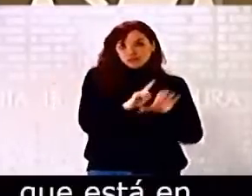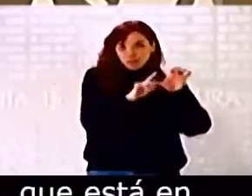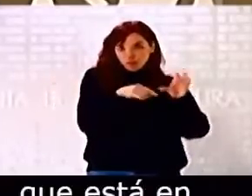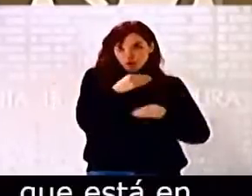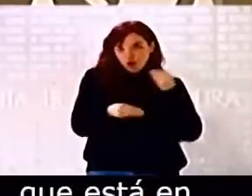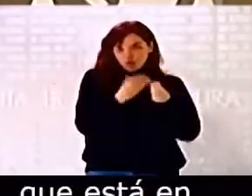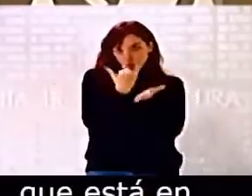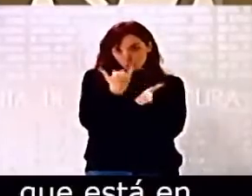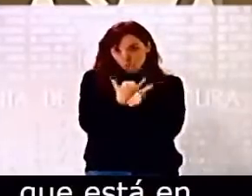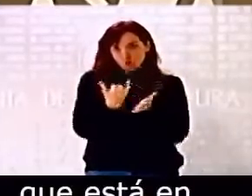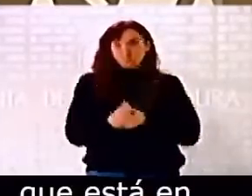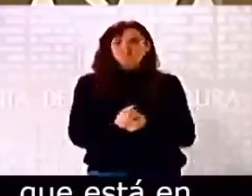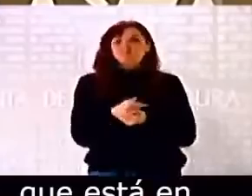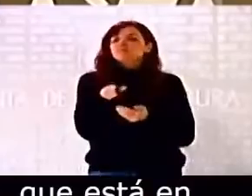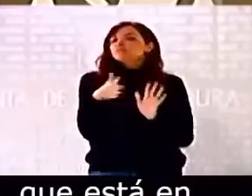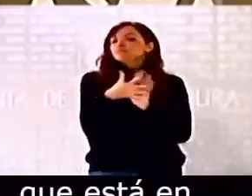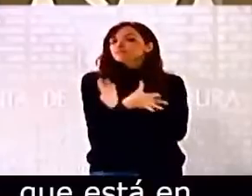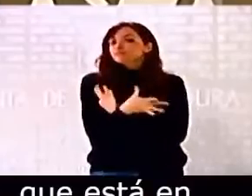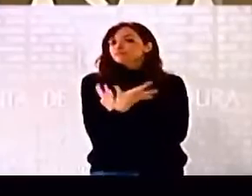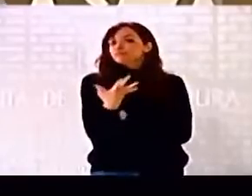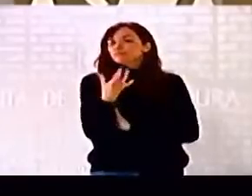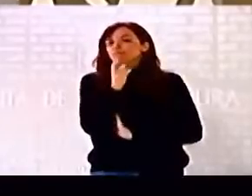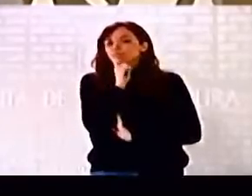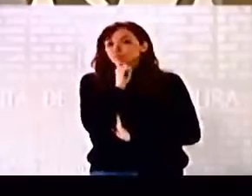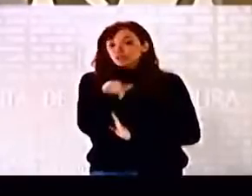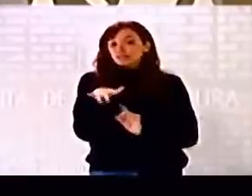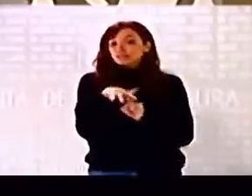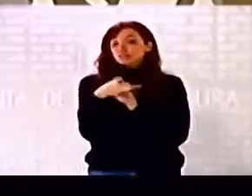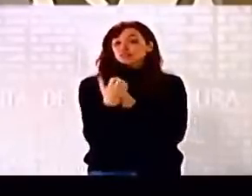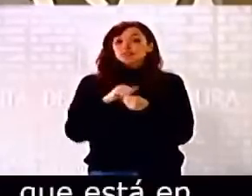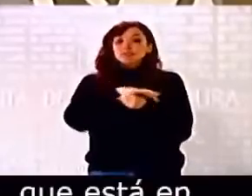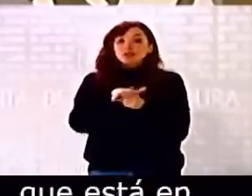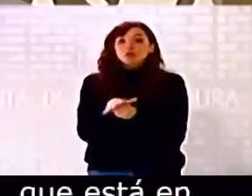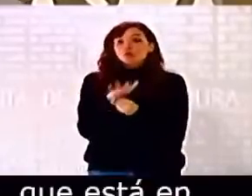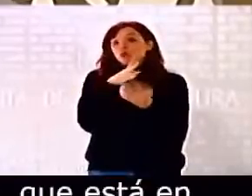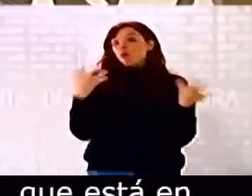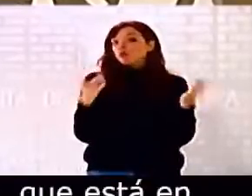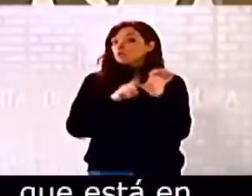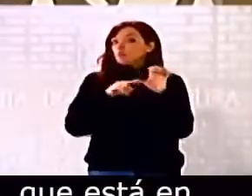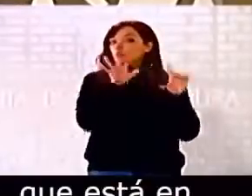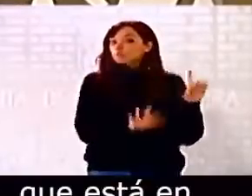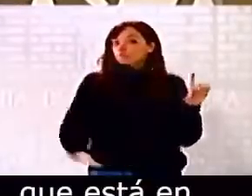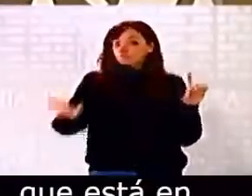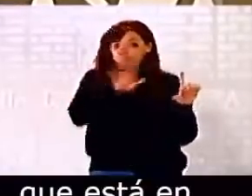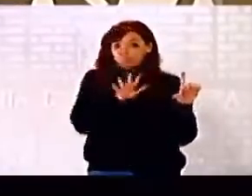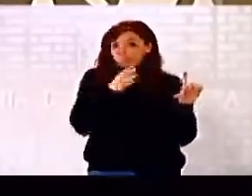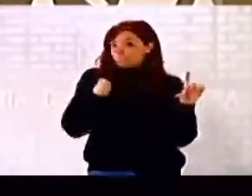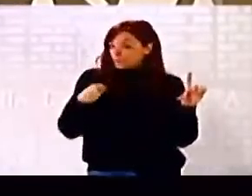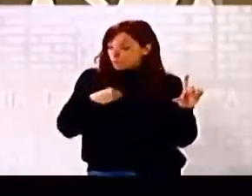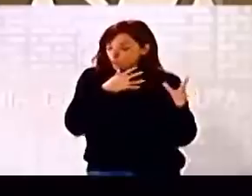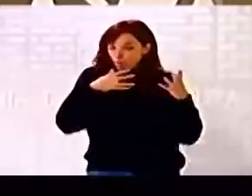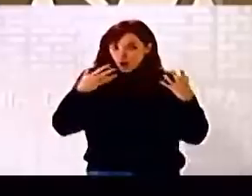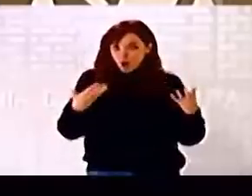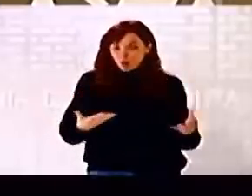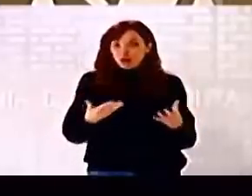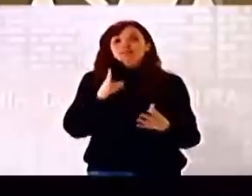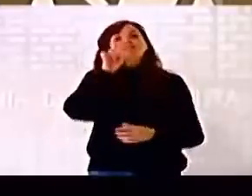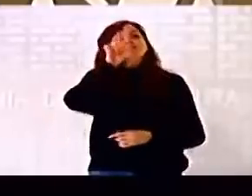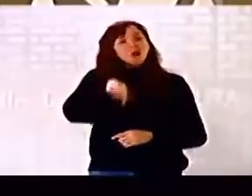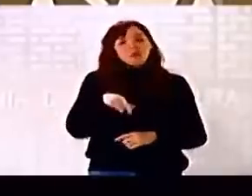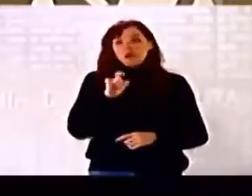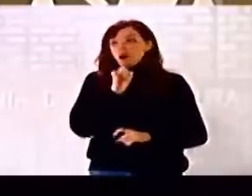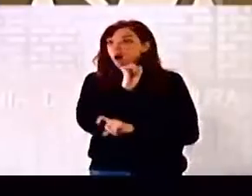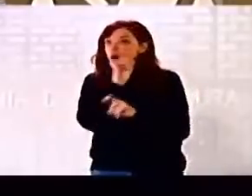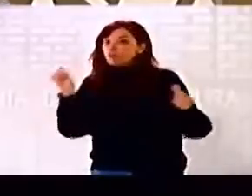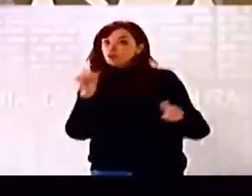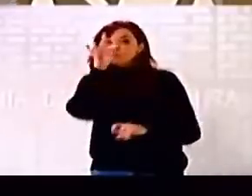Eso habla de la situación epidemiológica que estamos atravesando. En este momento, además, decirle que tenemos